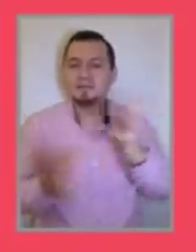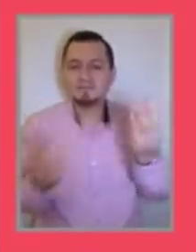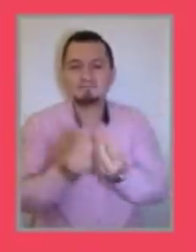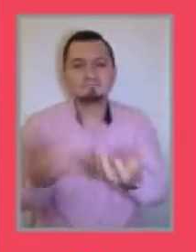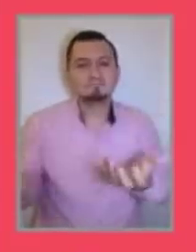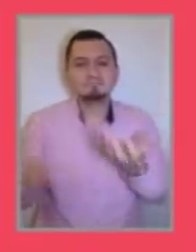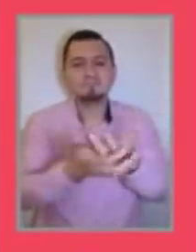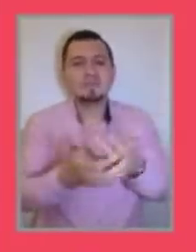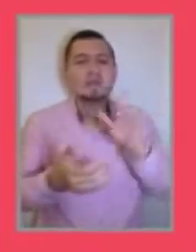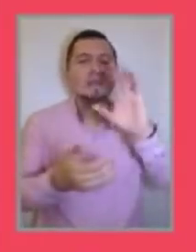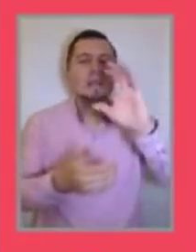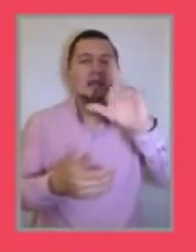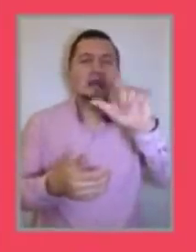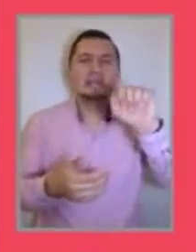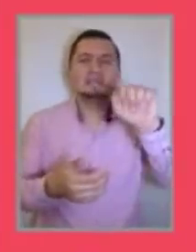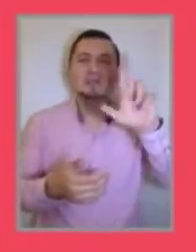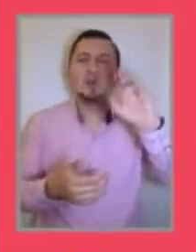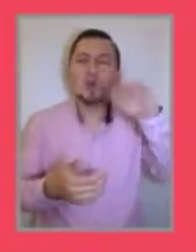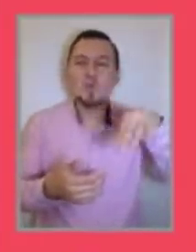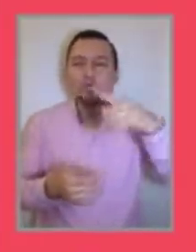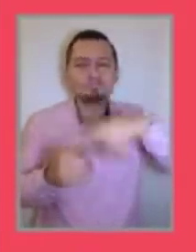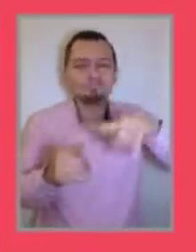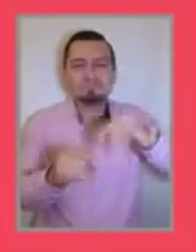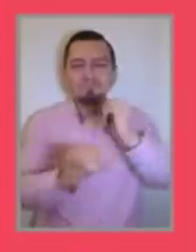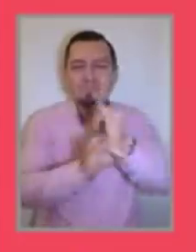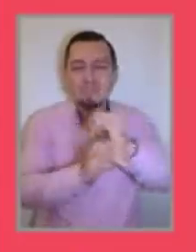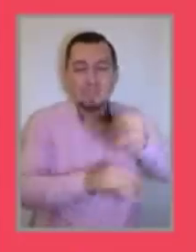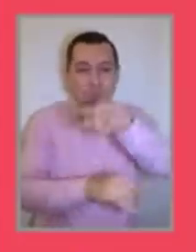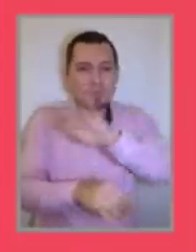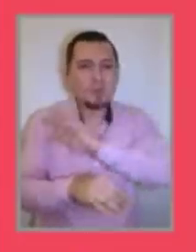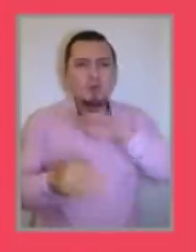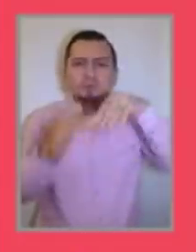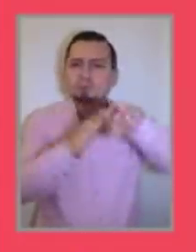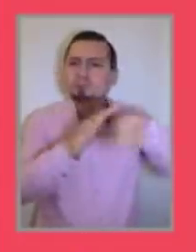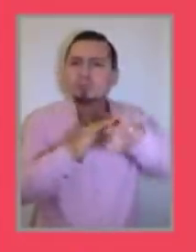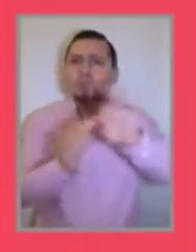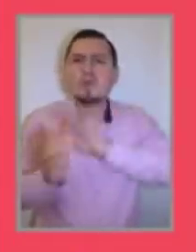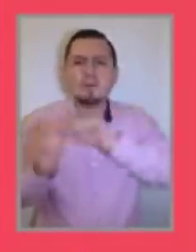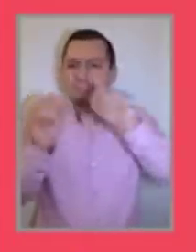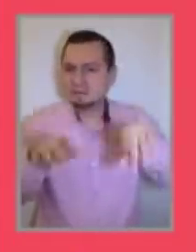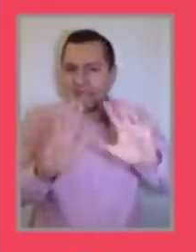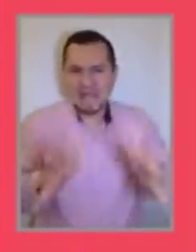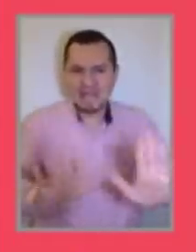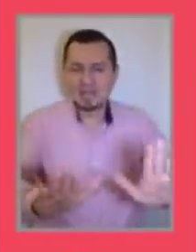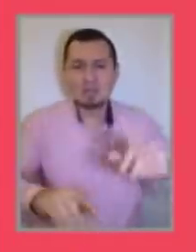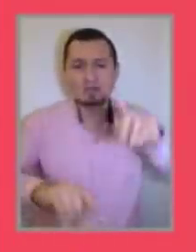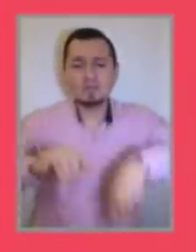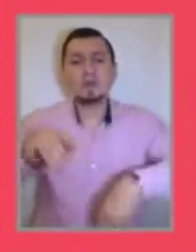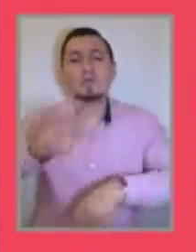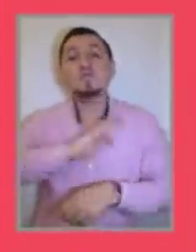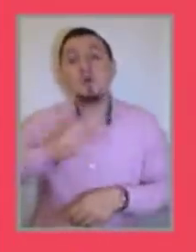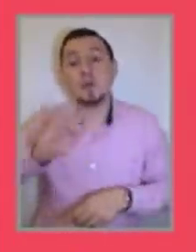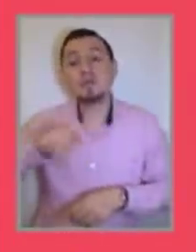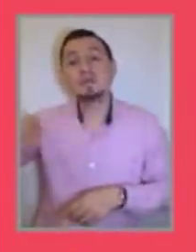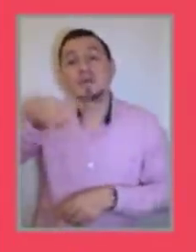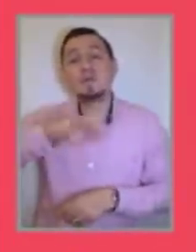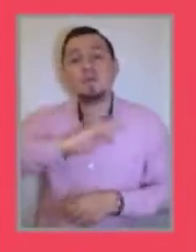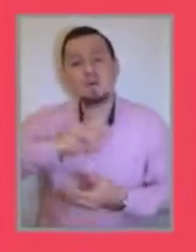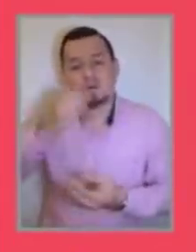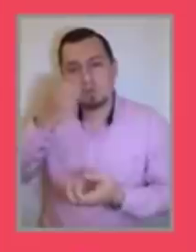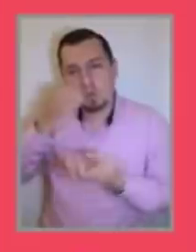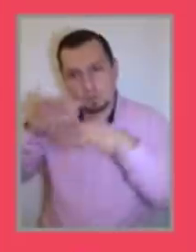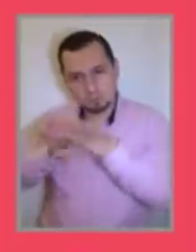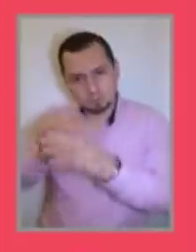también decir que la plataforma de Recrea Digital cubre ese objetivo. Y precisamente también es prudente decir que esta